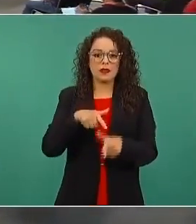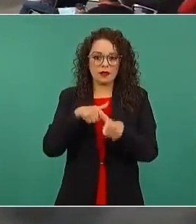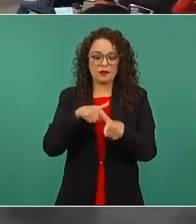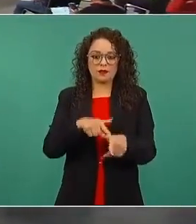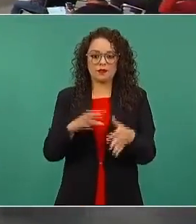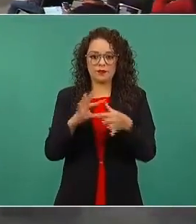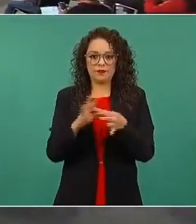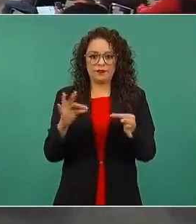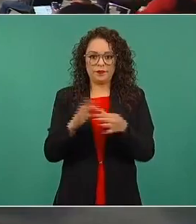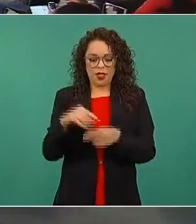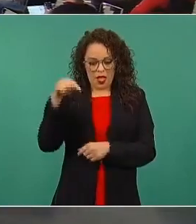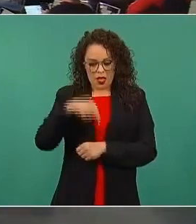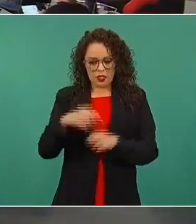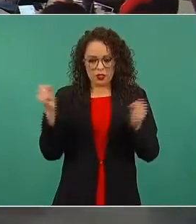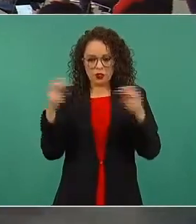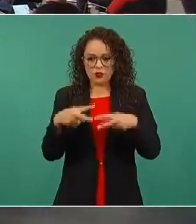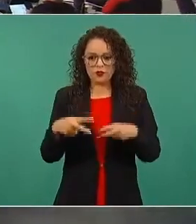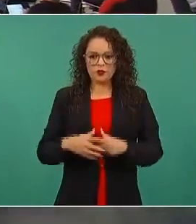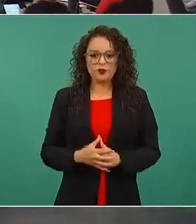Mañana estamos aquí, ya,